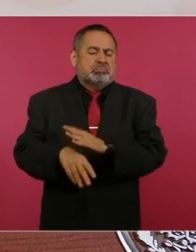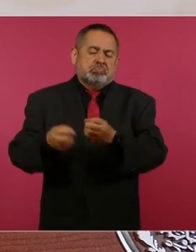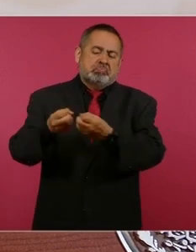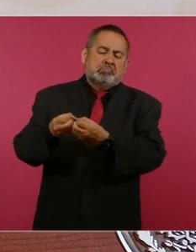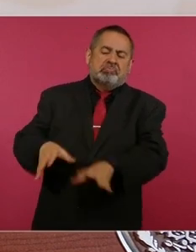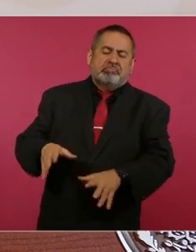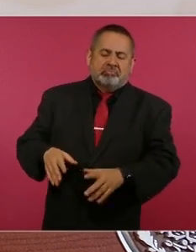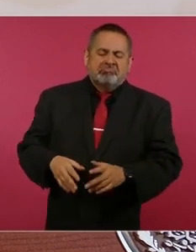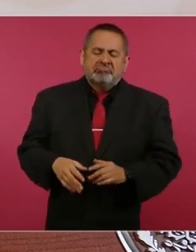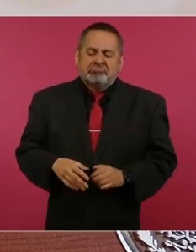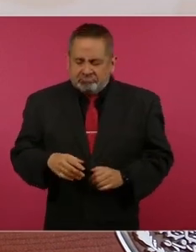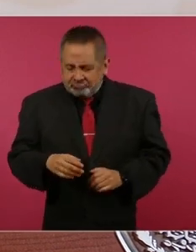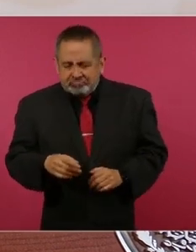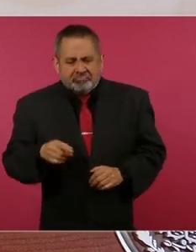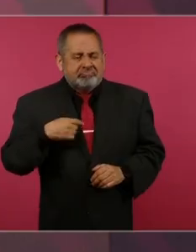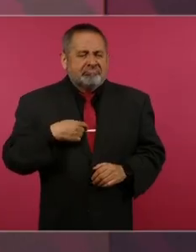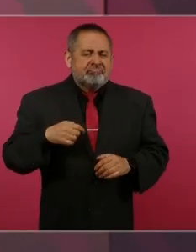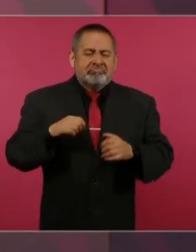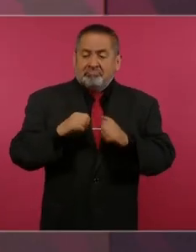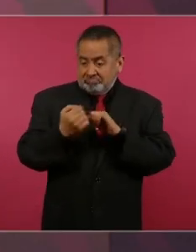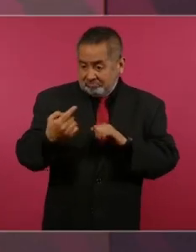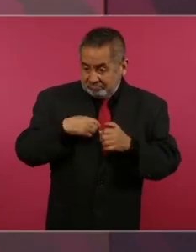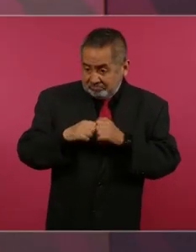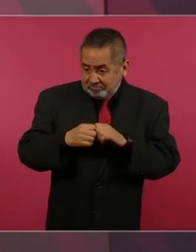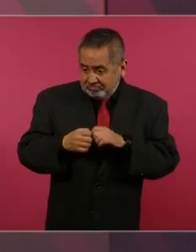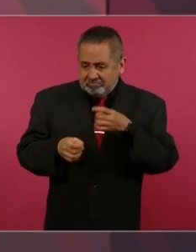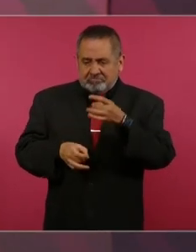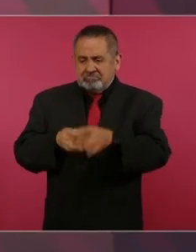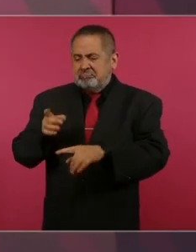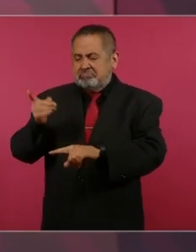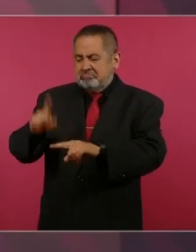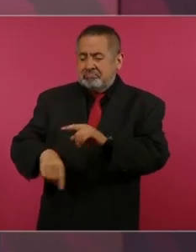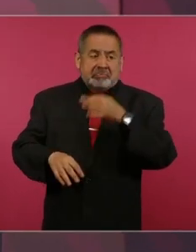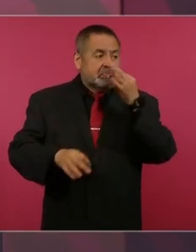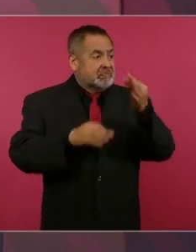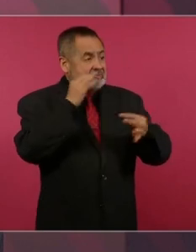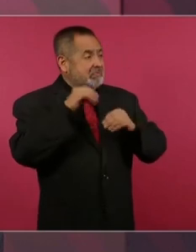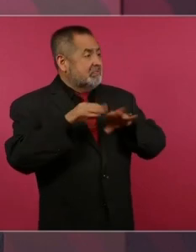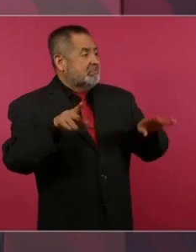Considerado enemigo de los intereses dominantes.